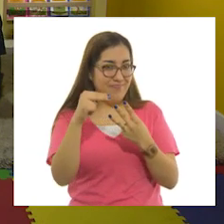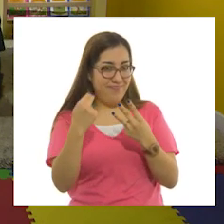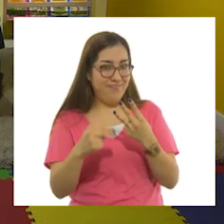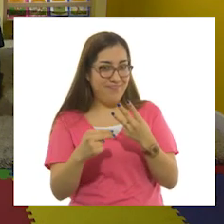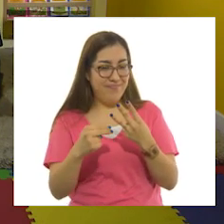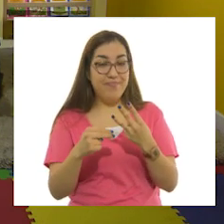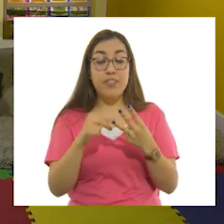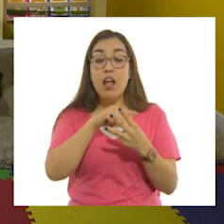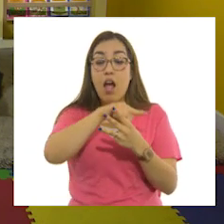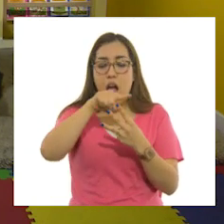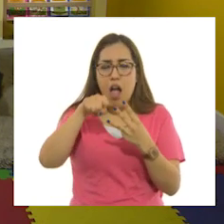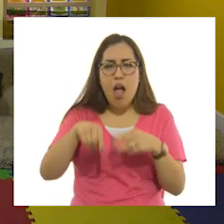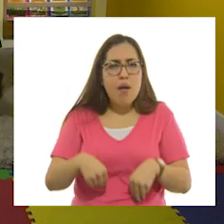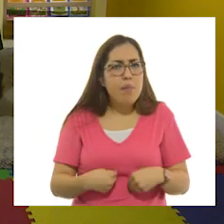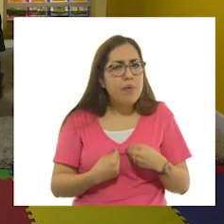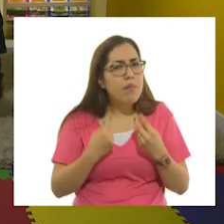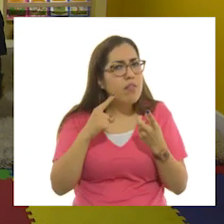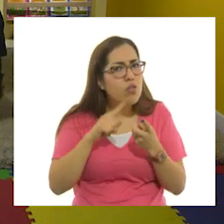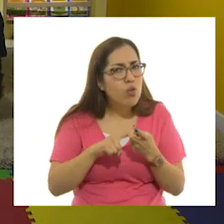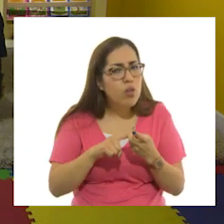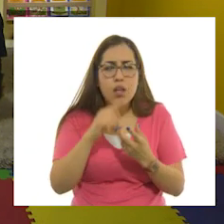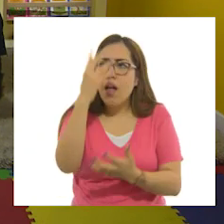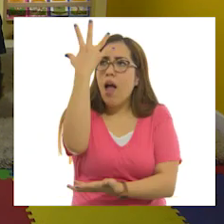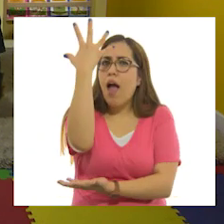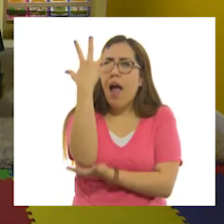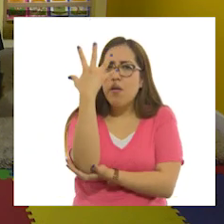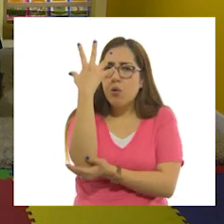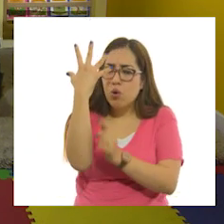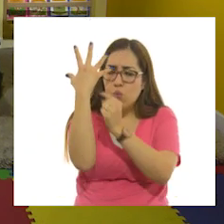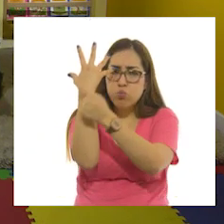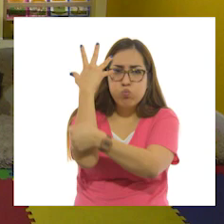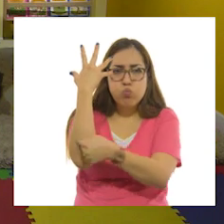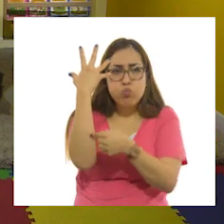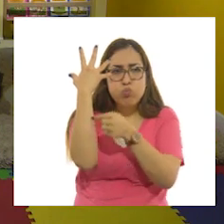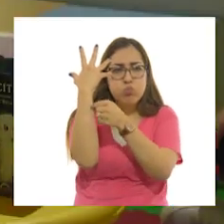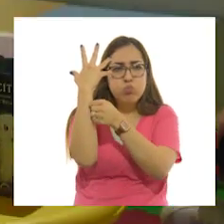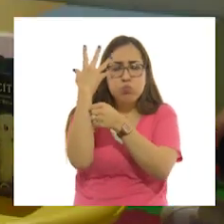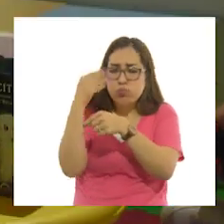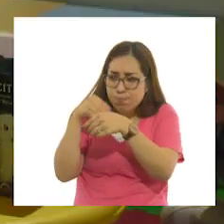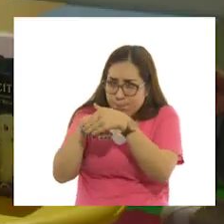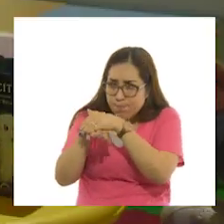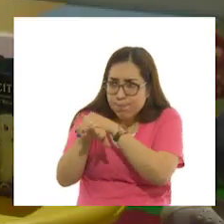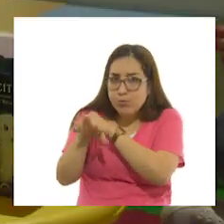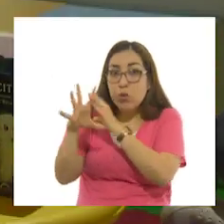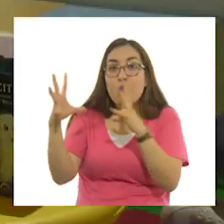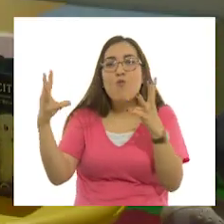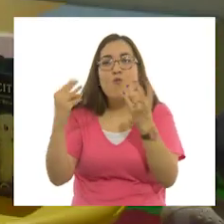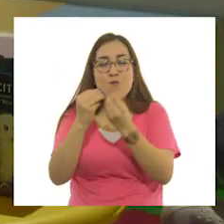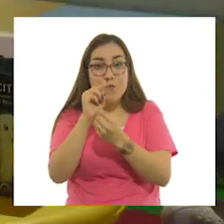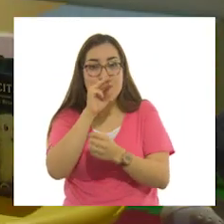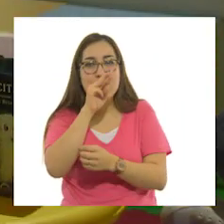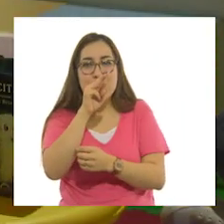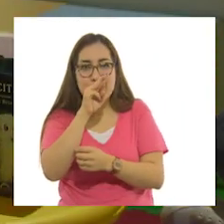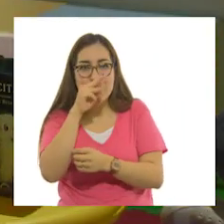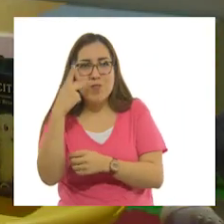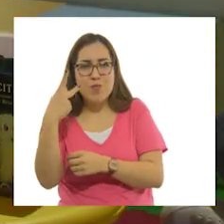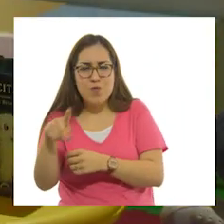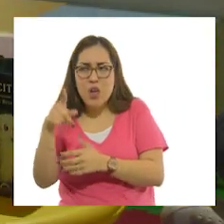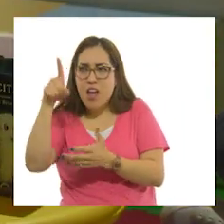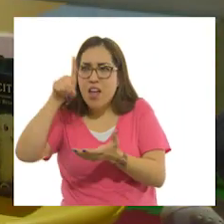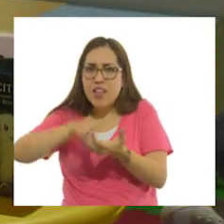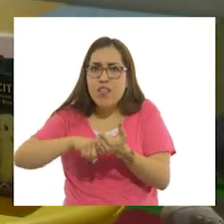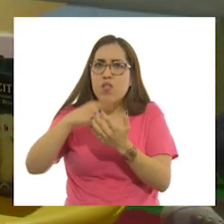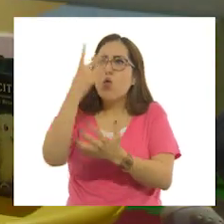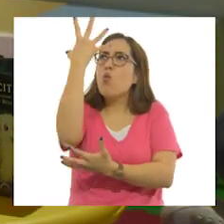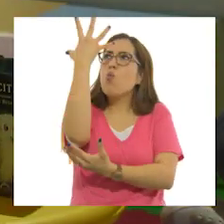vivían en un hoyo en el tronco de un árbol con la mamá lechosa el hoyo estaba lleno de ramas y hojas